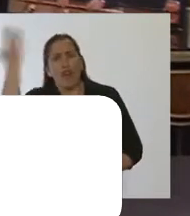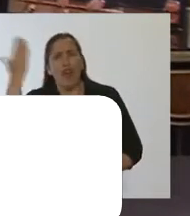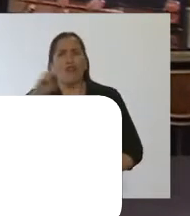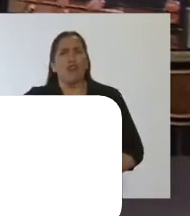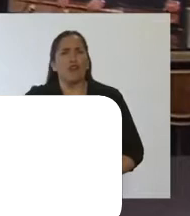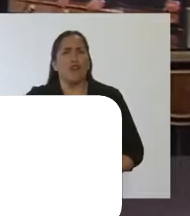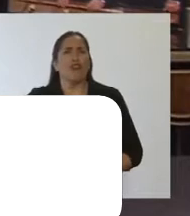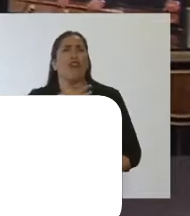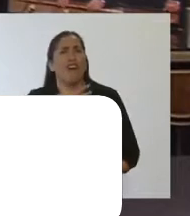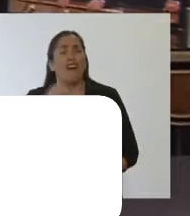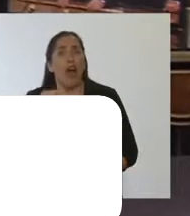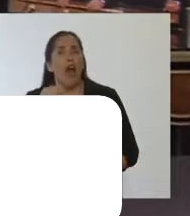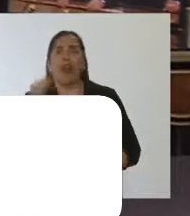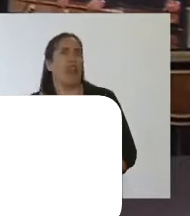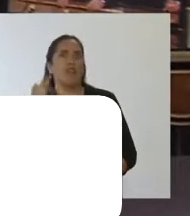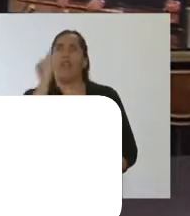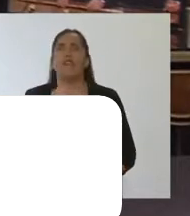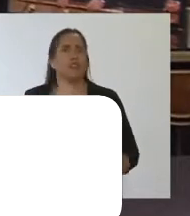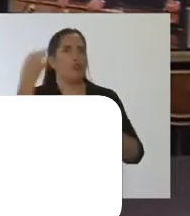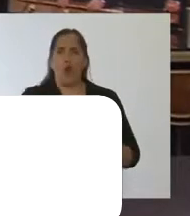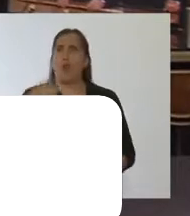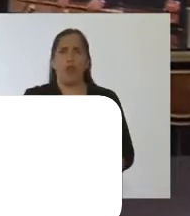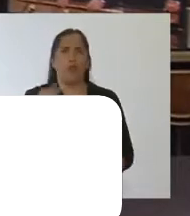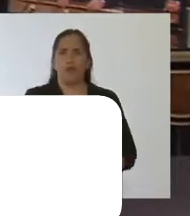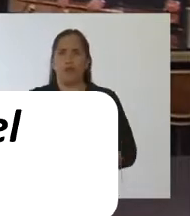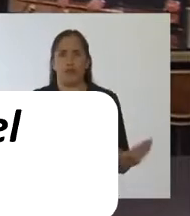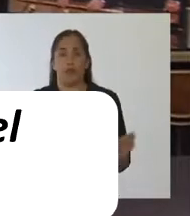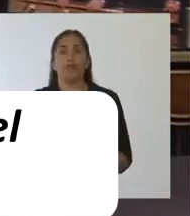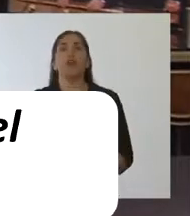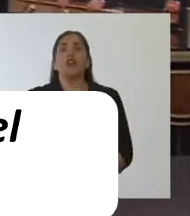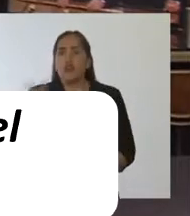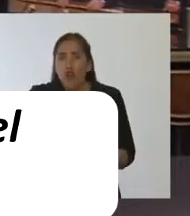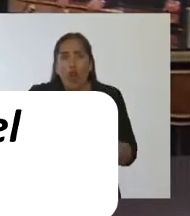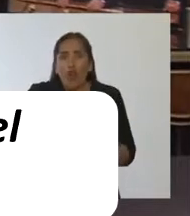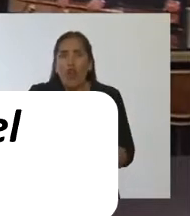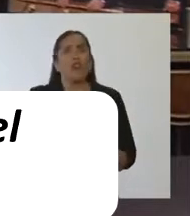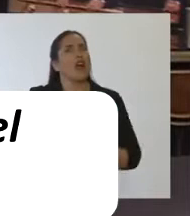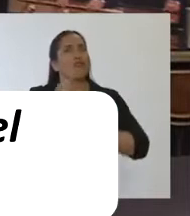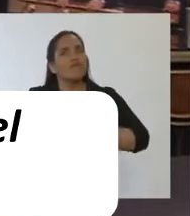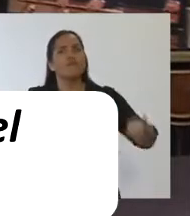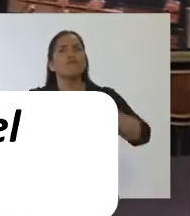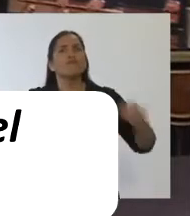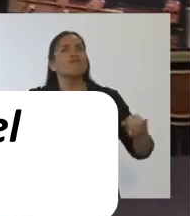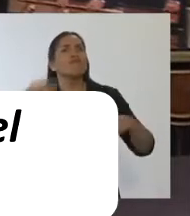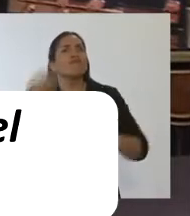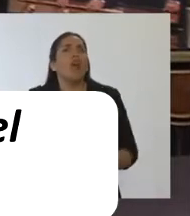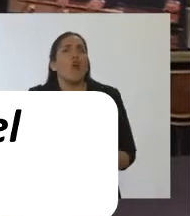Y además garantiza que todos los días la población recibirá información precisa sobre la